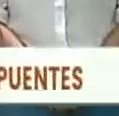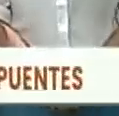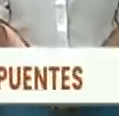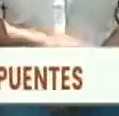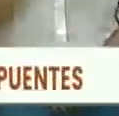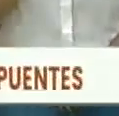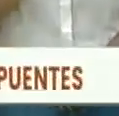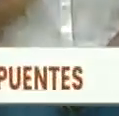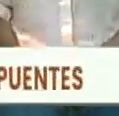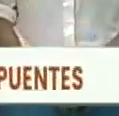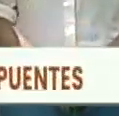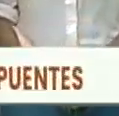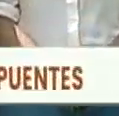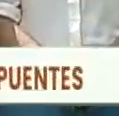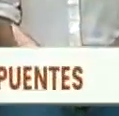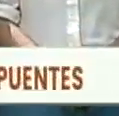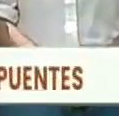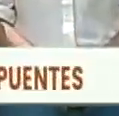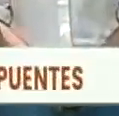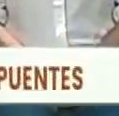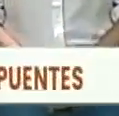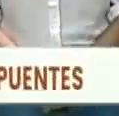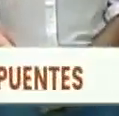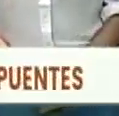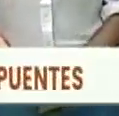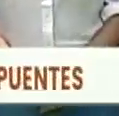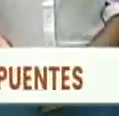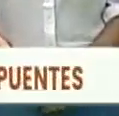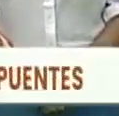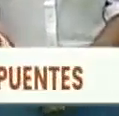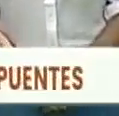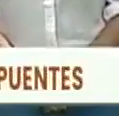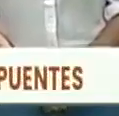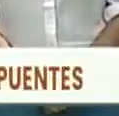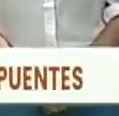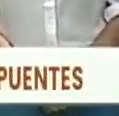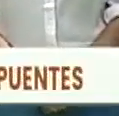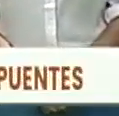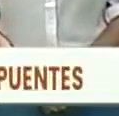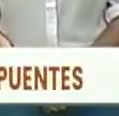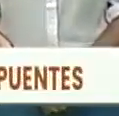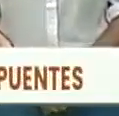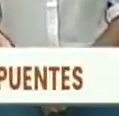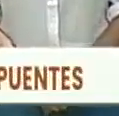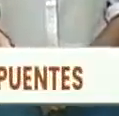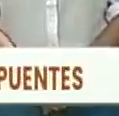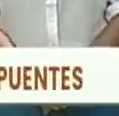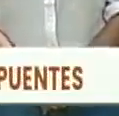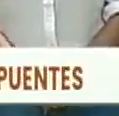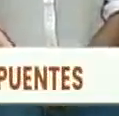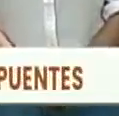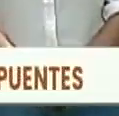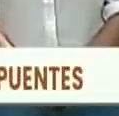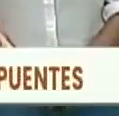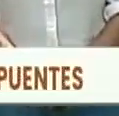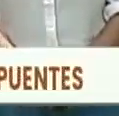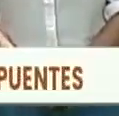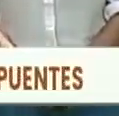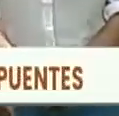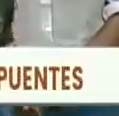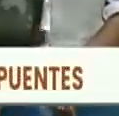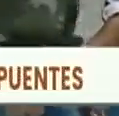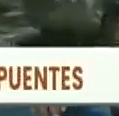juntos. Con diferencias y coincidencias, sí, pero con voluntad de construir juntos y de aportar a la